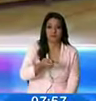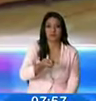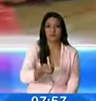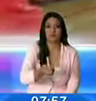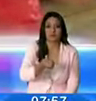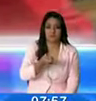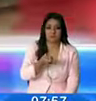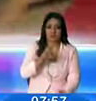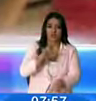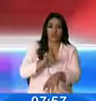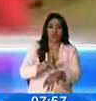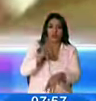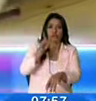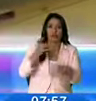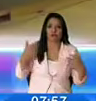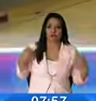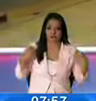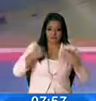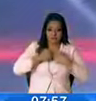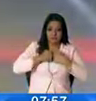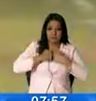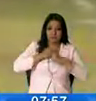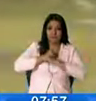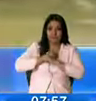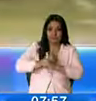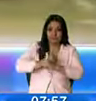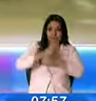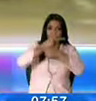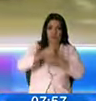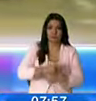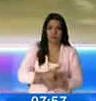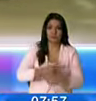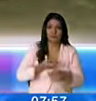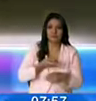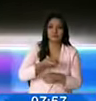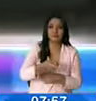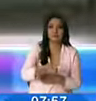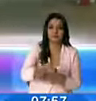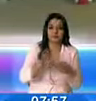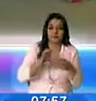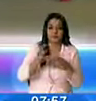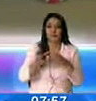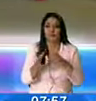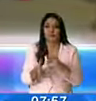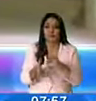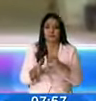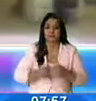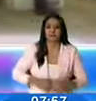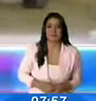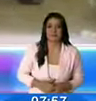traje protector. Son tres modalidades, son sable, espada y florete.